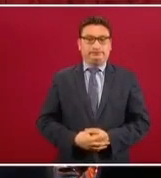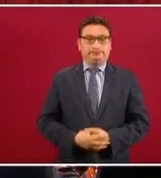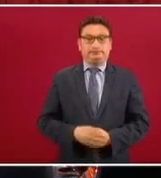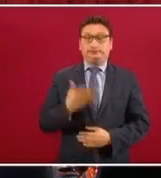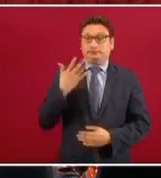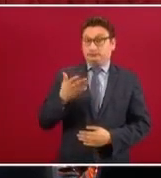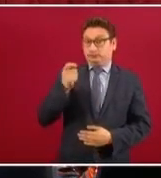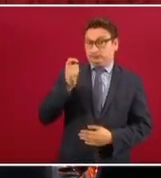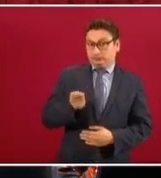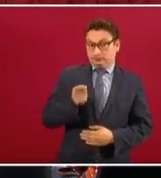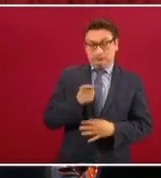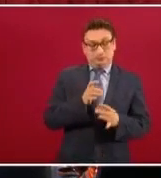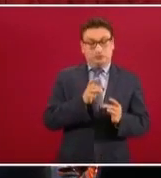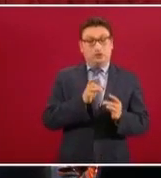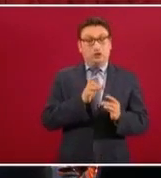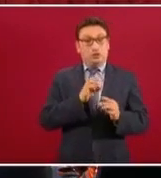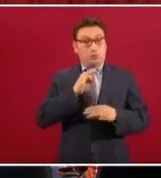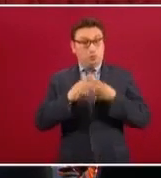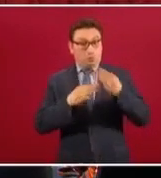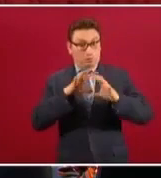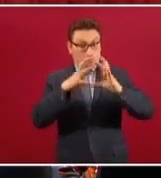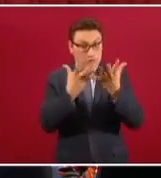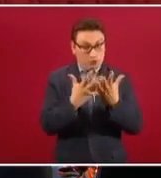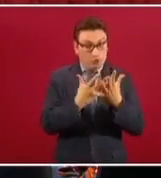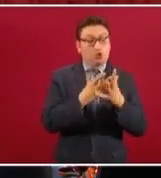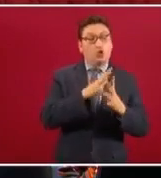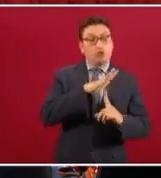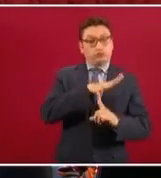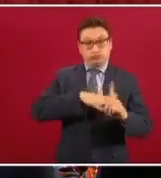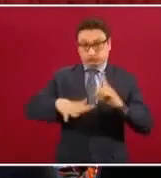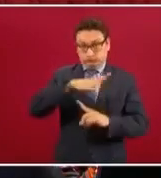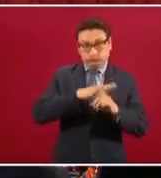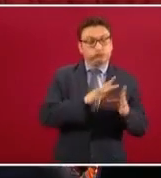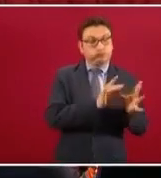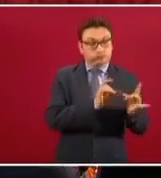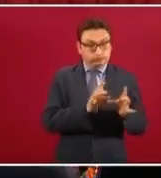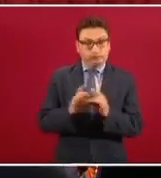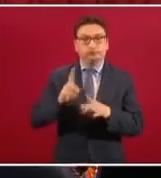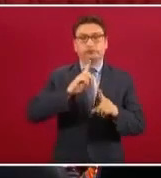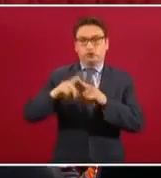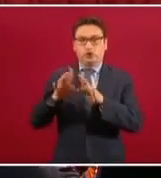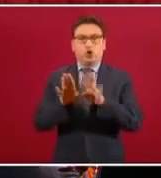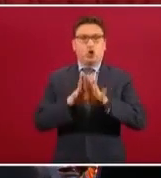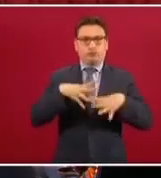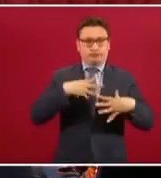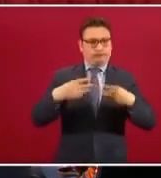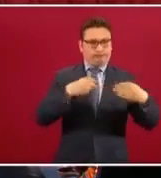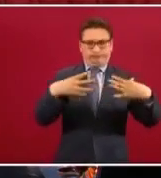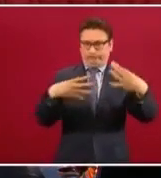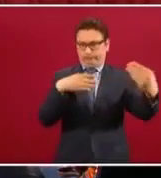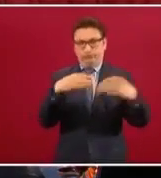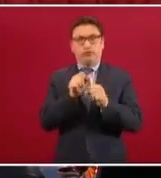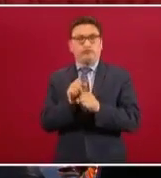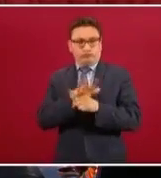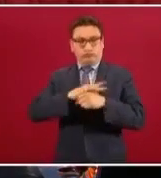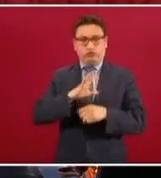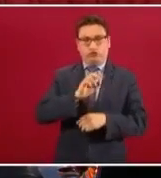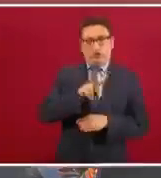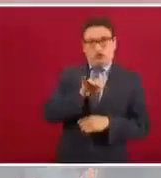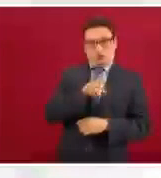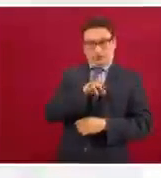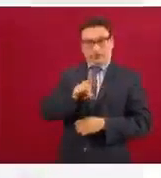Aquí tenemos la situación del mundo respecto a la epidemia, la pandemia de COVID, la enfermedad causada por el